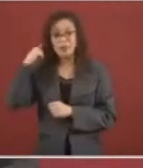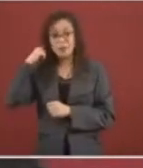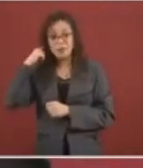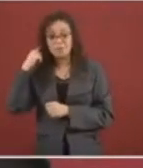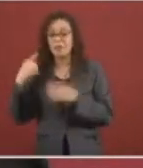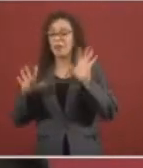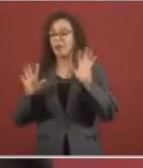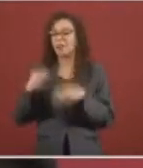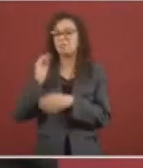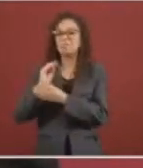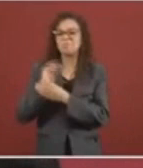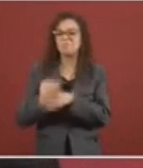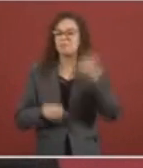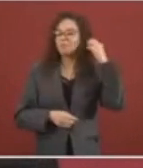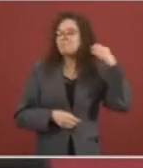otro,